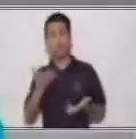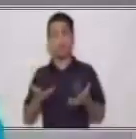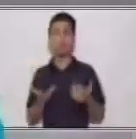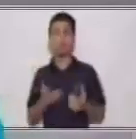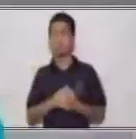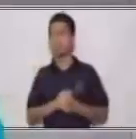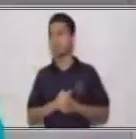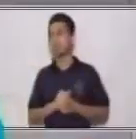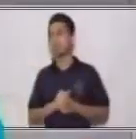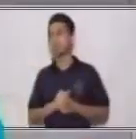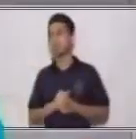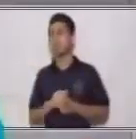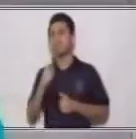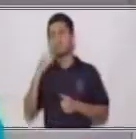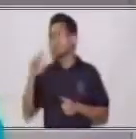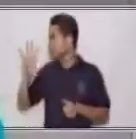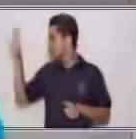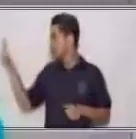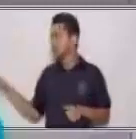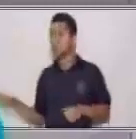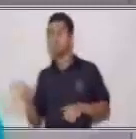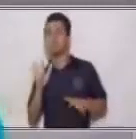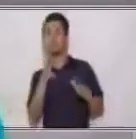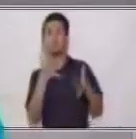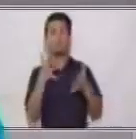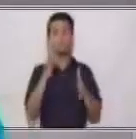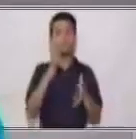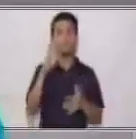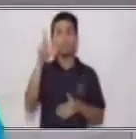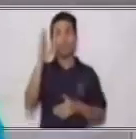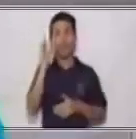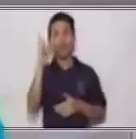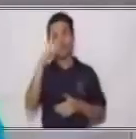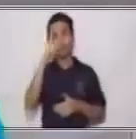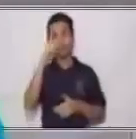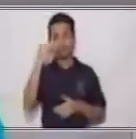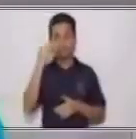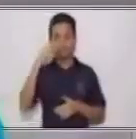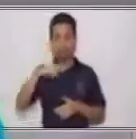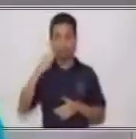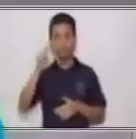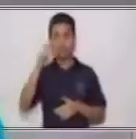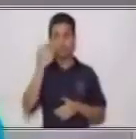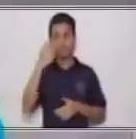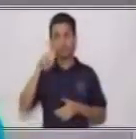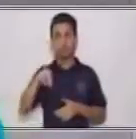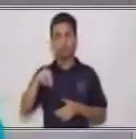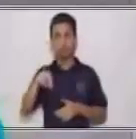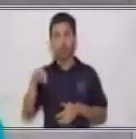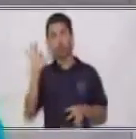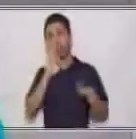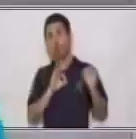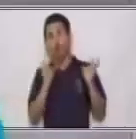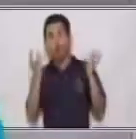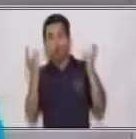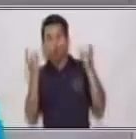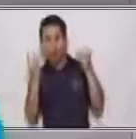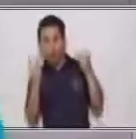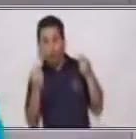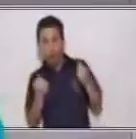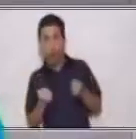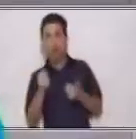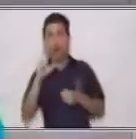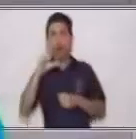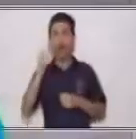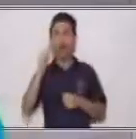Aquí hemos estimado, calculado cuál es el peso de estos objetos. Pero ahora